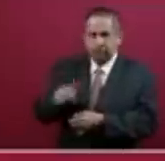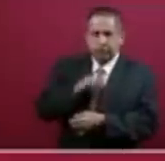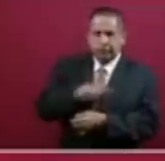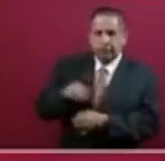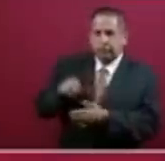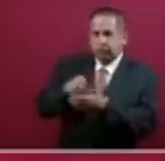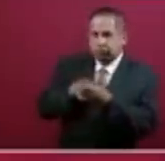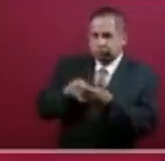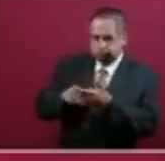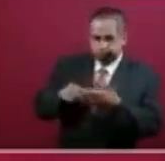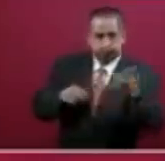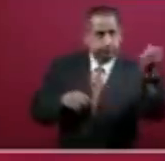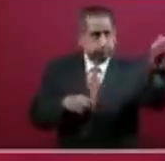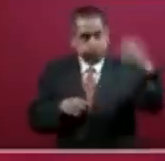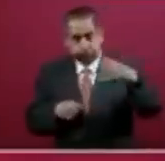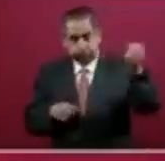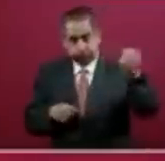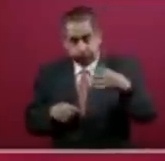recibir